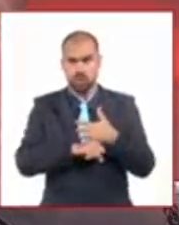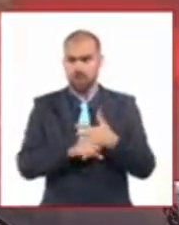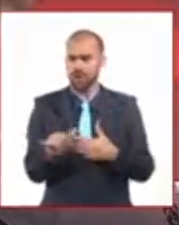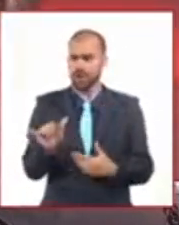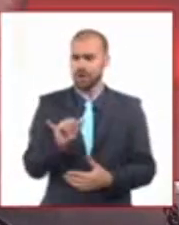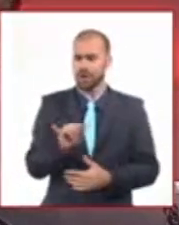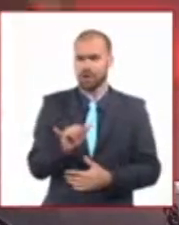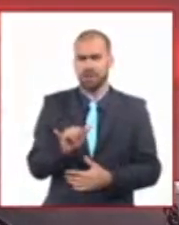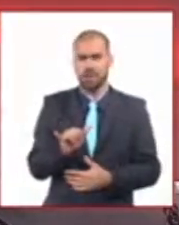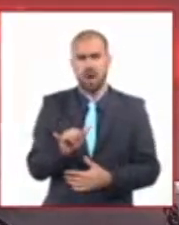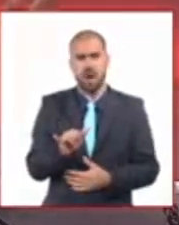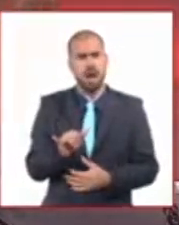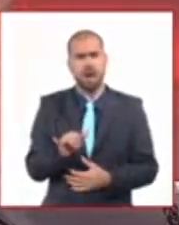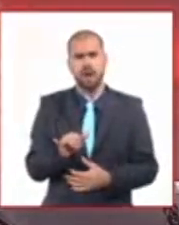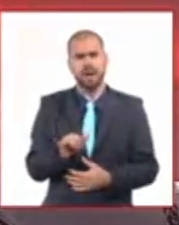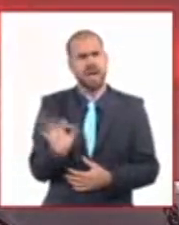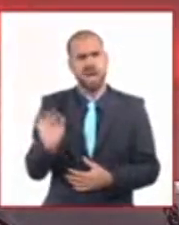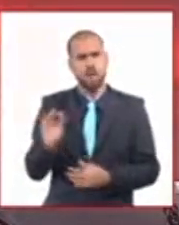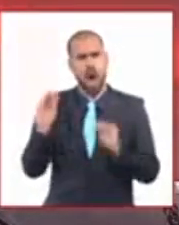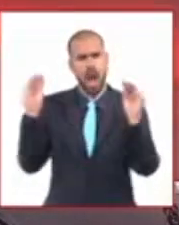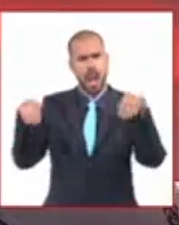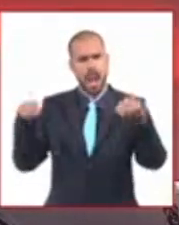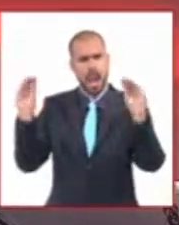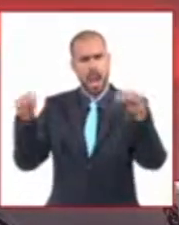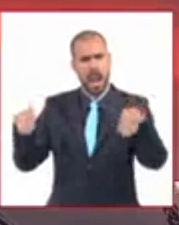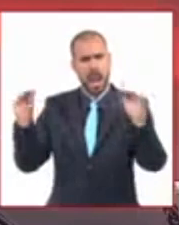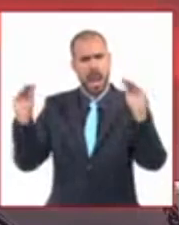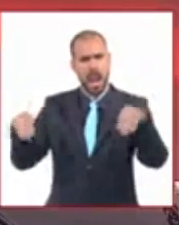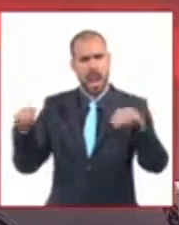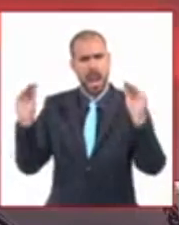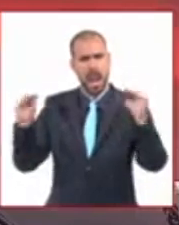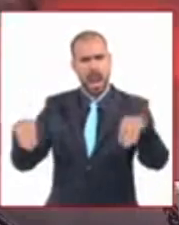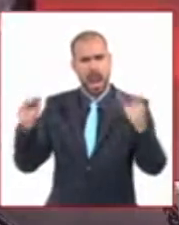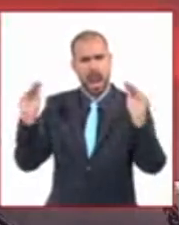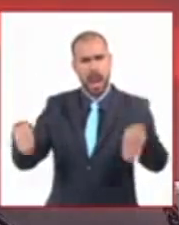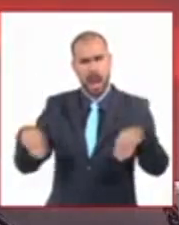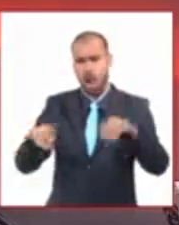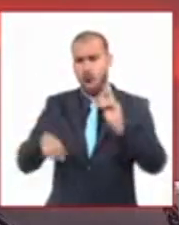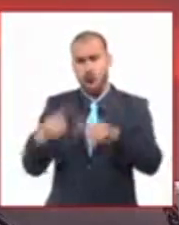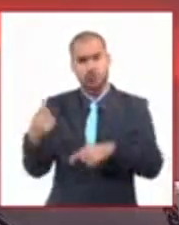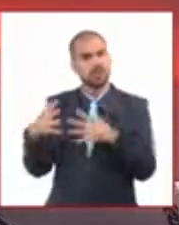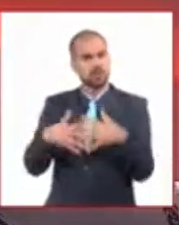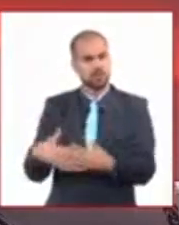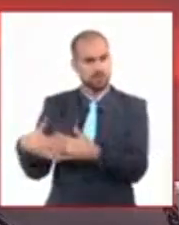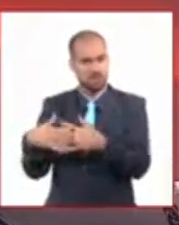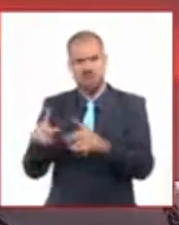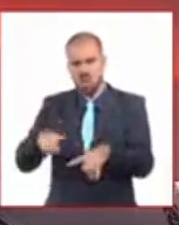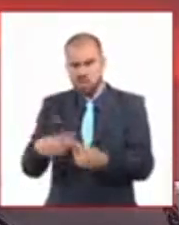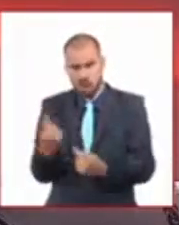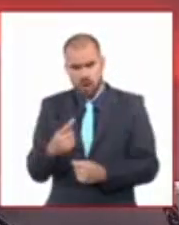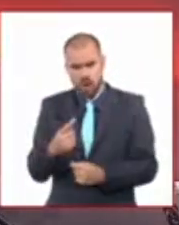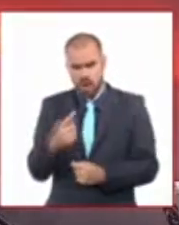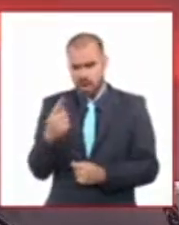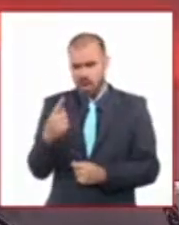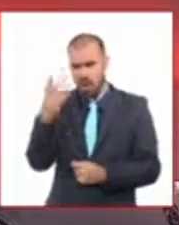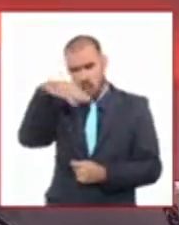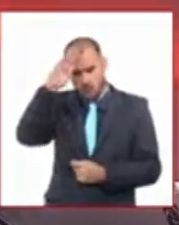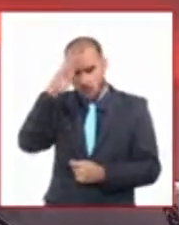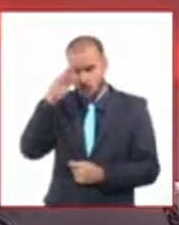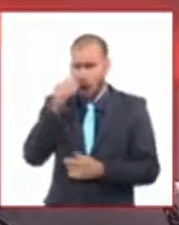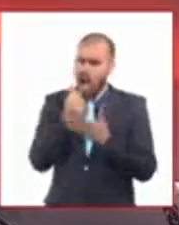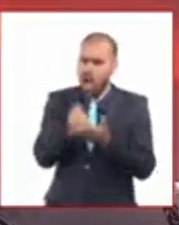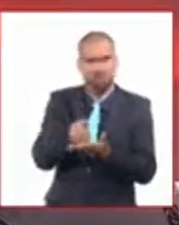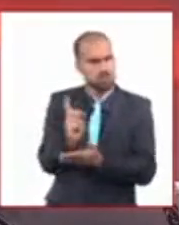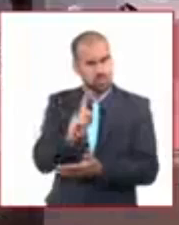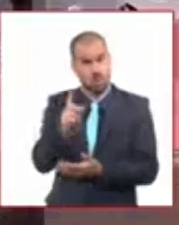cantándole las 40 a eeuu y no solamente por cuba sino por la postura de eeuu con toda la región